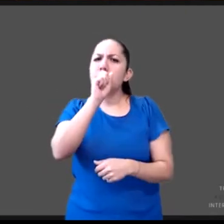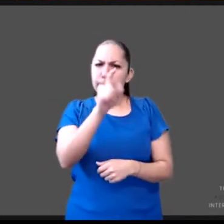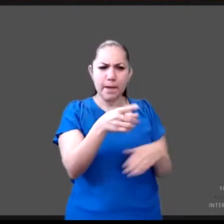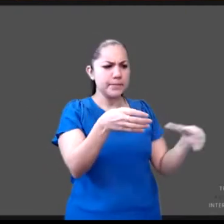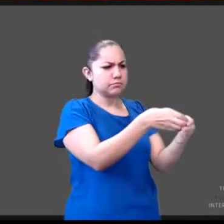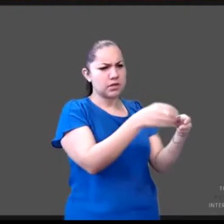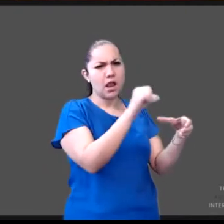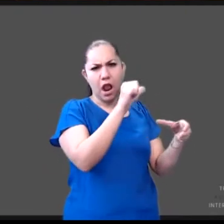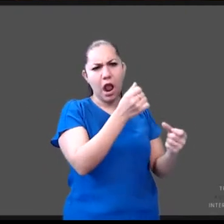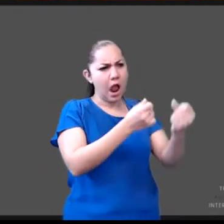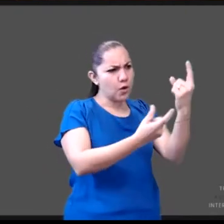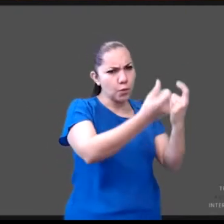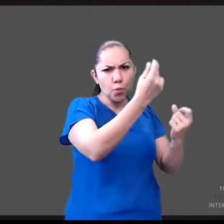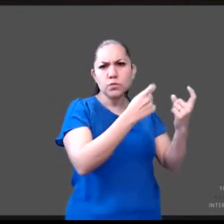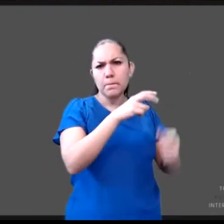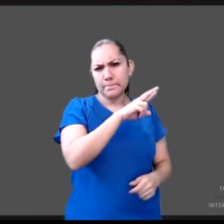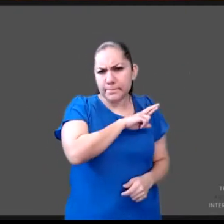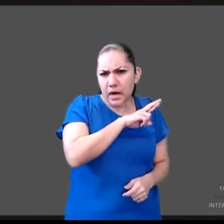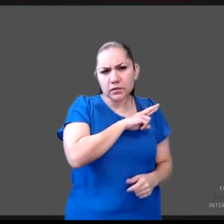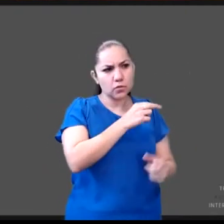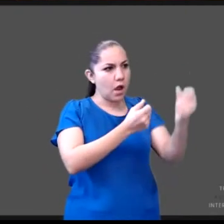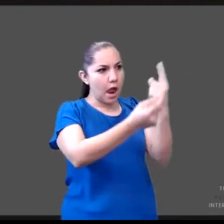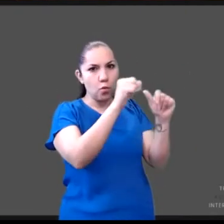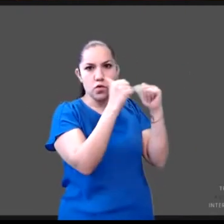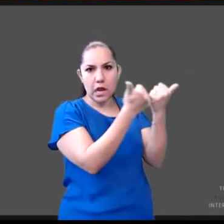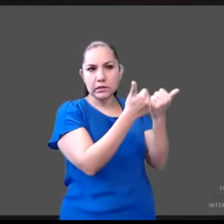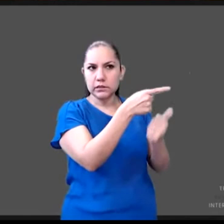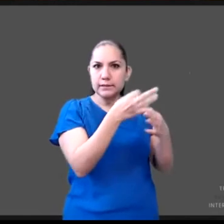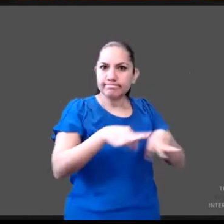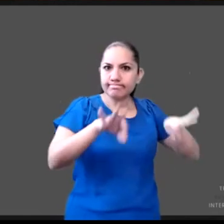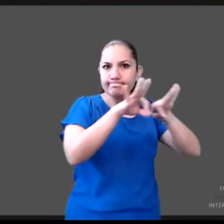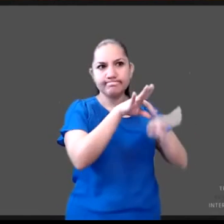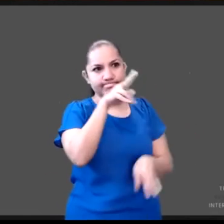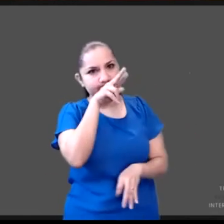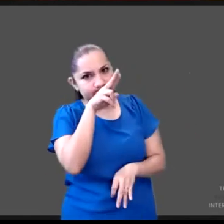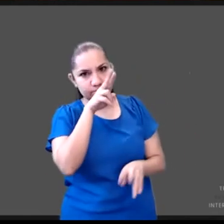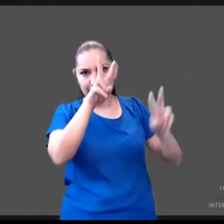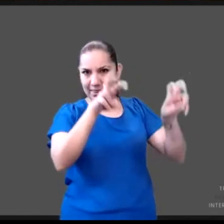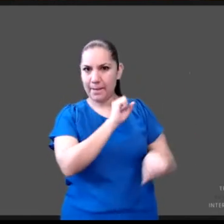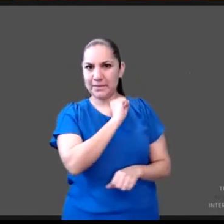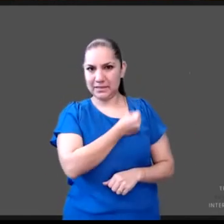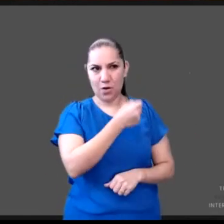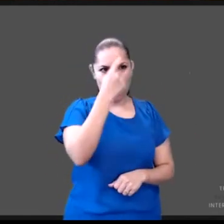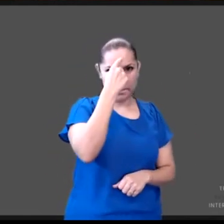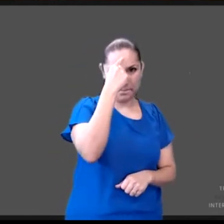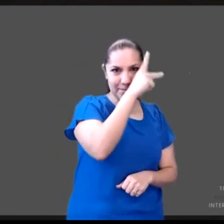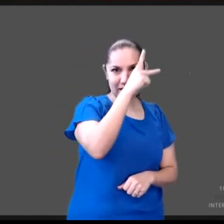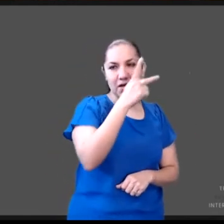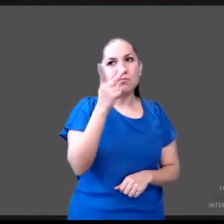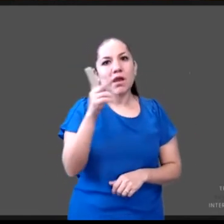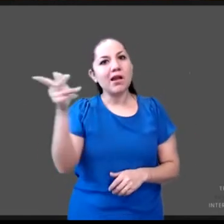pocas capacidades. Yo quisiera dar el dato solamente de que tenemos poco más